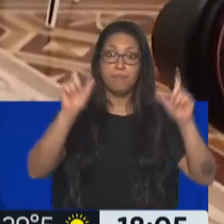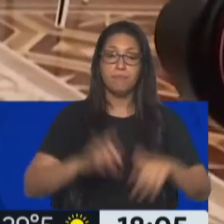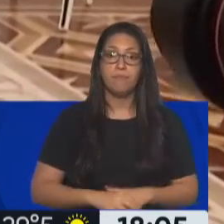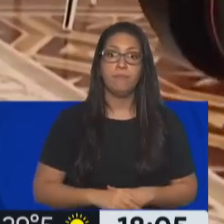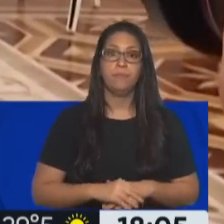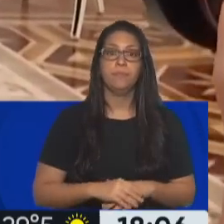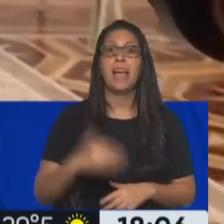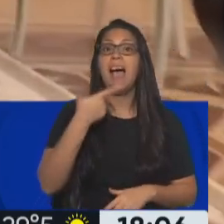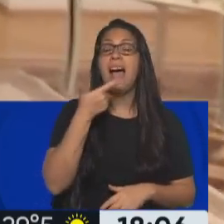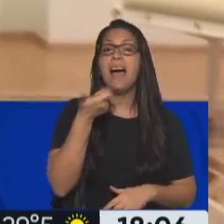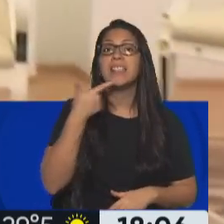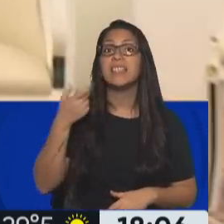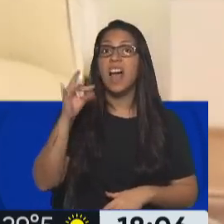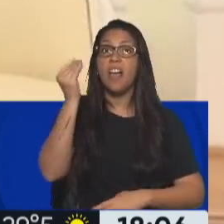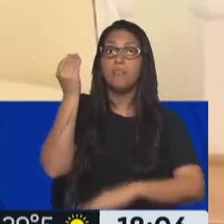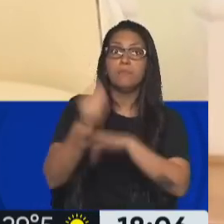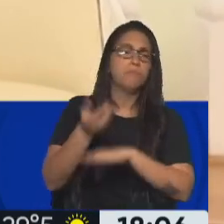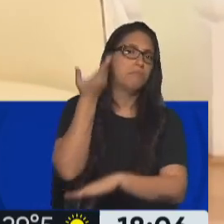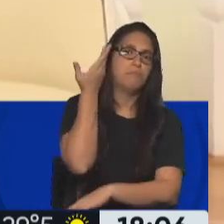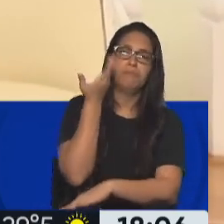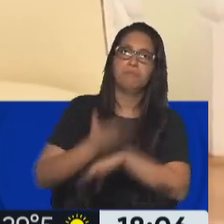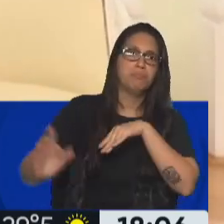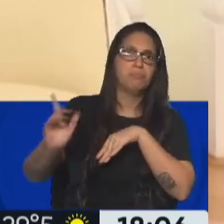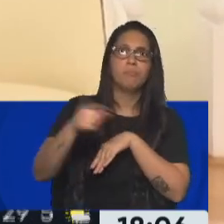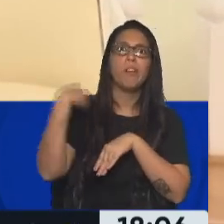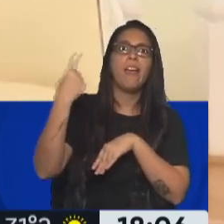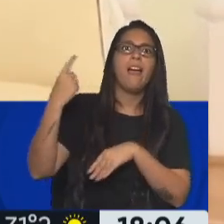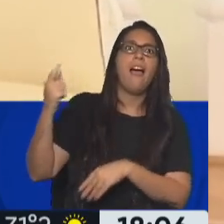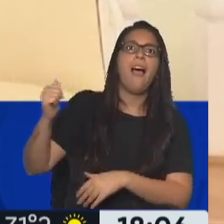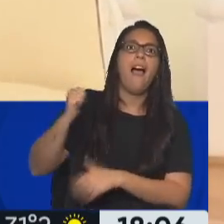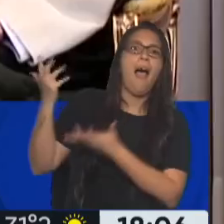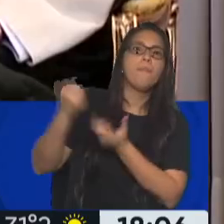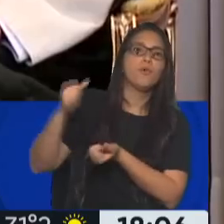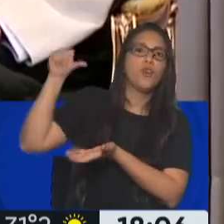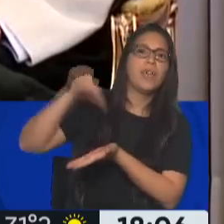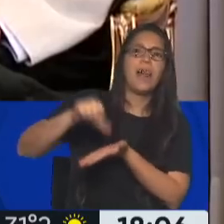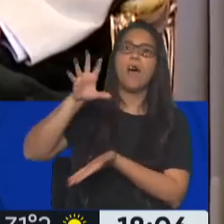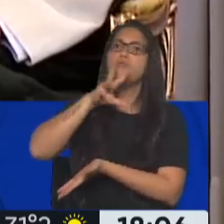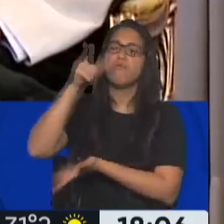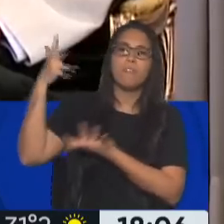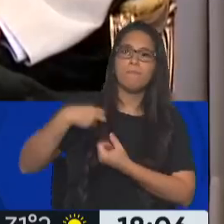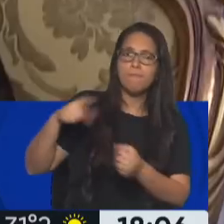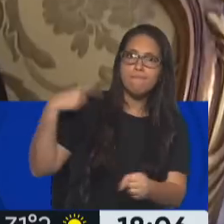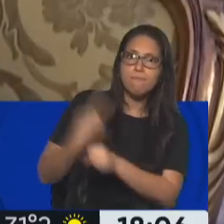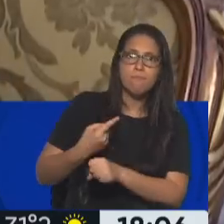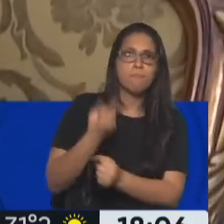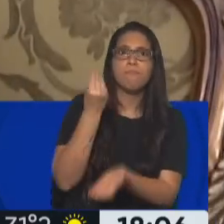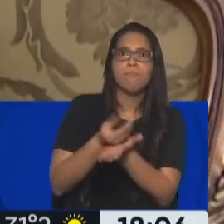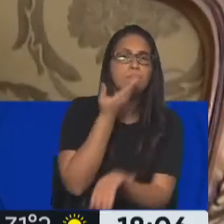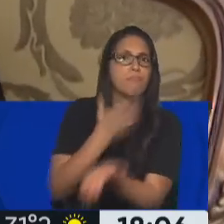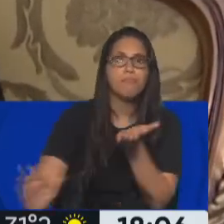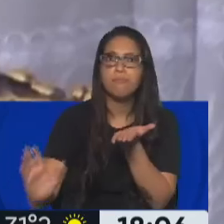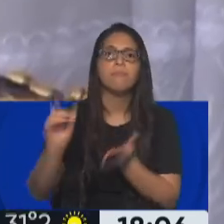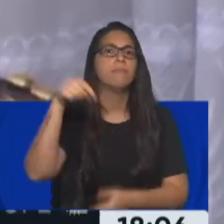La caída de Assad, que se precipitó al no poder contar con el apoyo militar de Irán y Rusia, desbordados por otros conflictos, es también la de